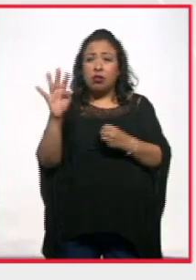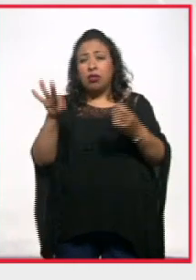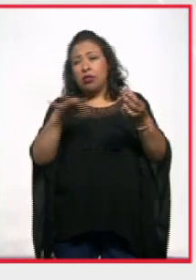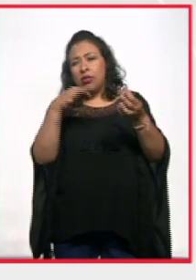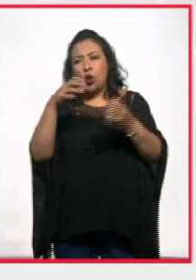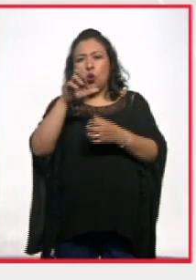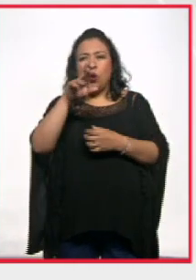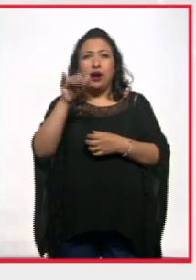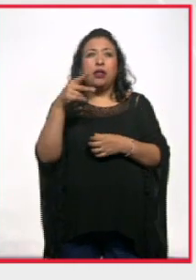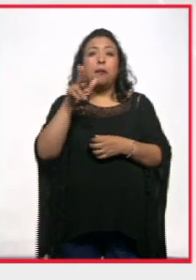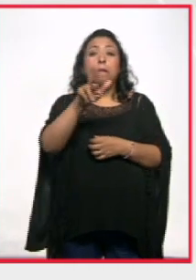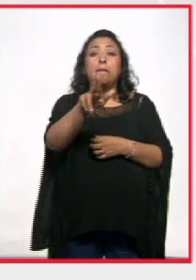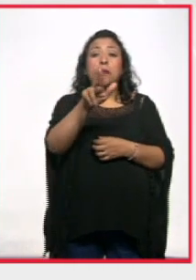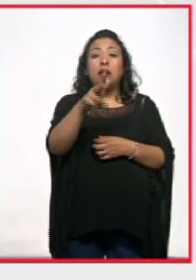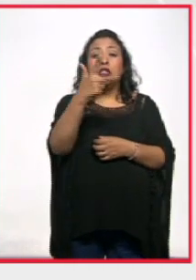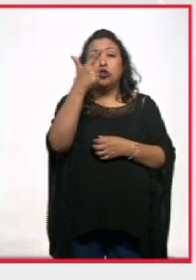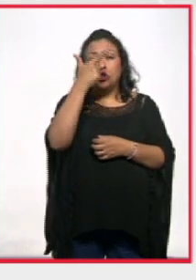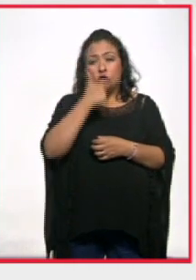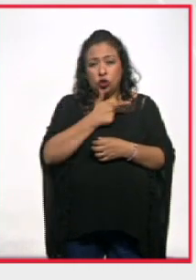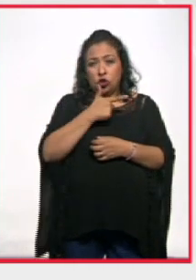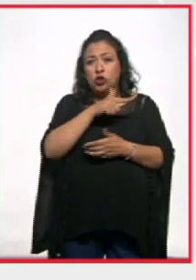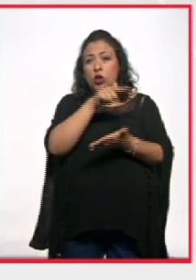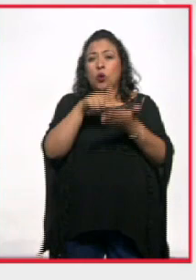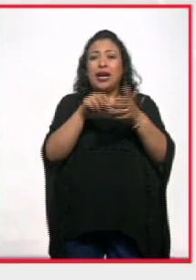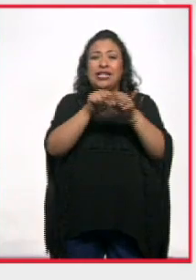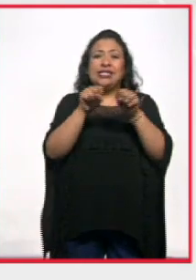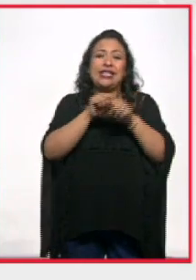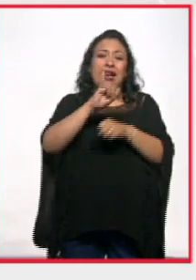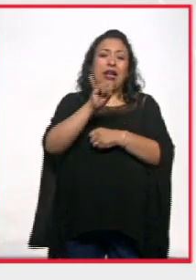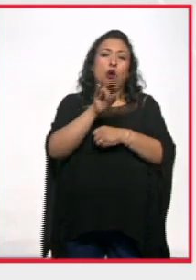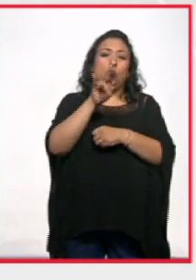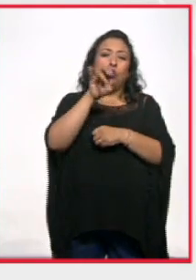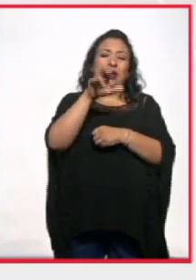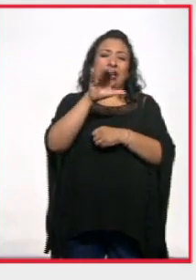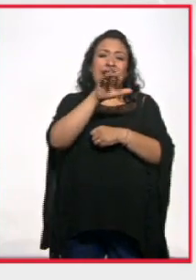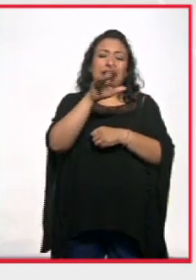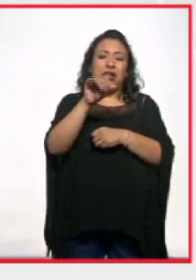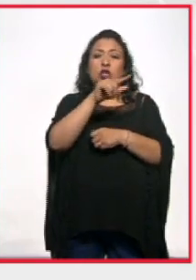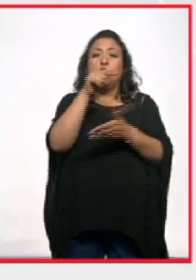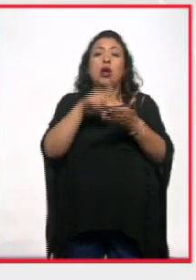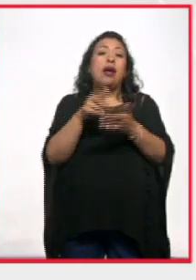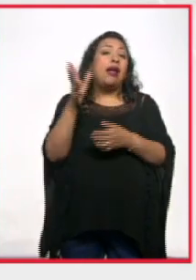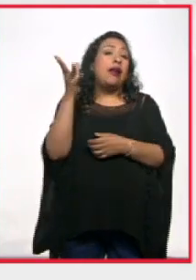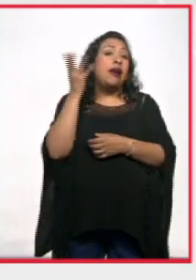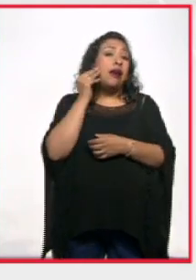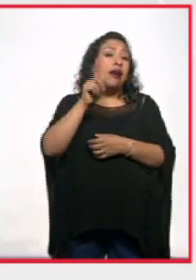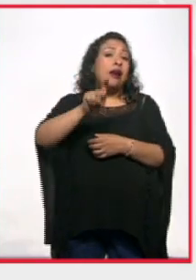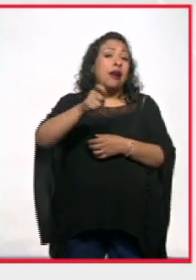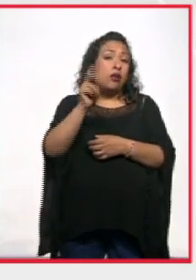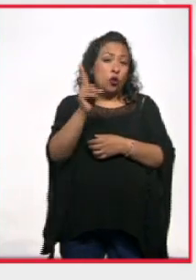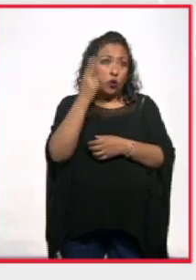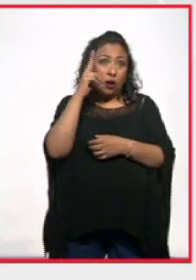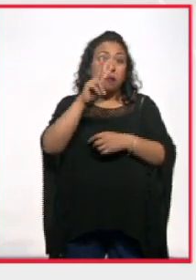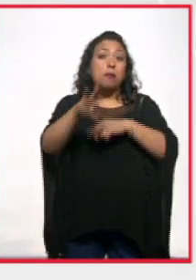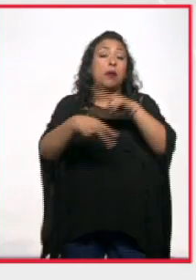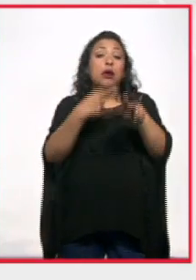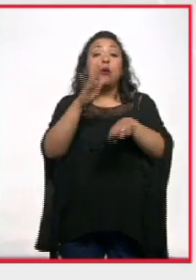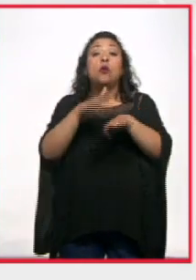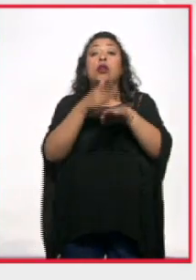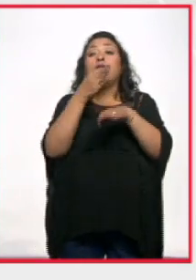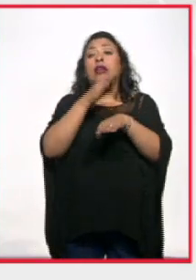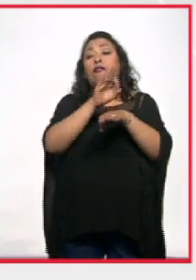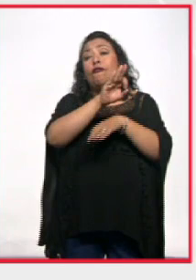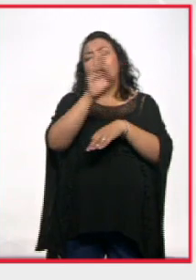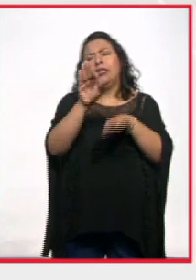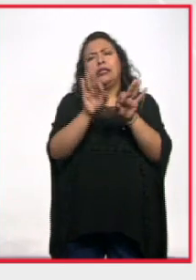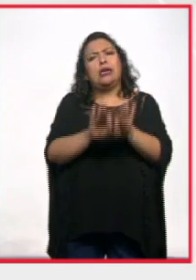cuerdas. Próximo martes, 8:00 p.m. en la Sala Julián Carrillo de Radio UNAM. Hay que estar ahí porque la efeméride es